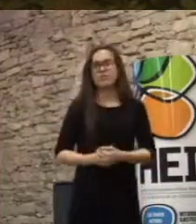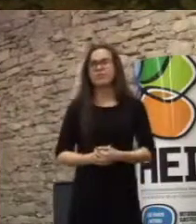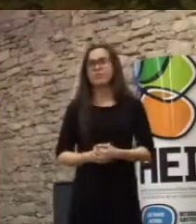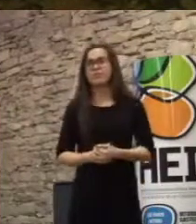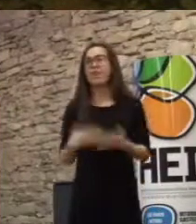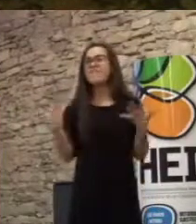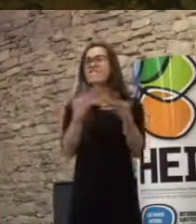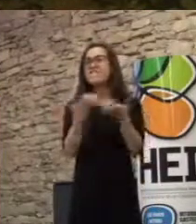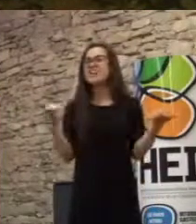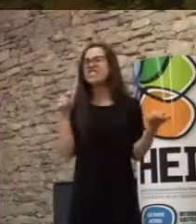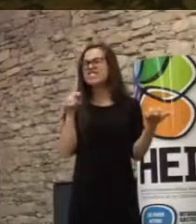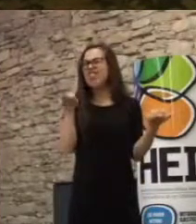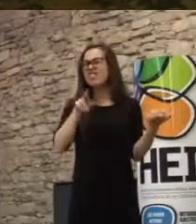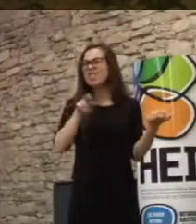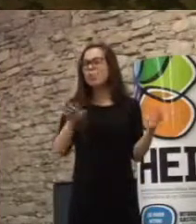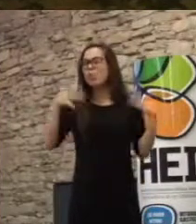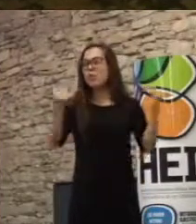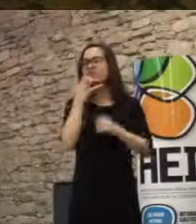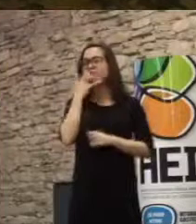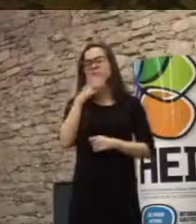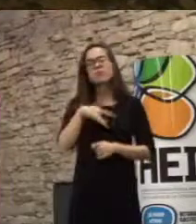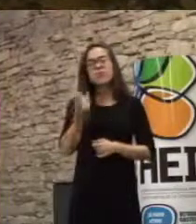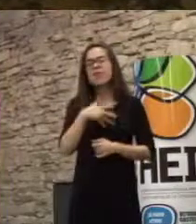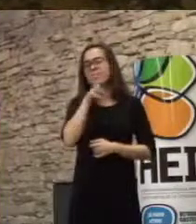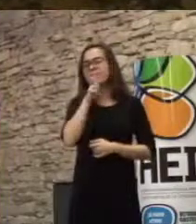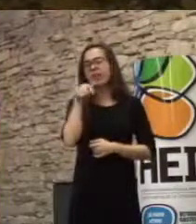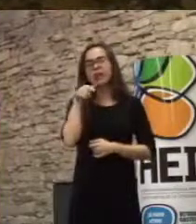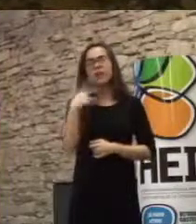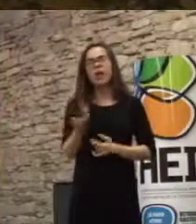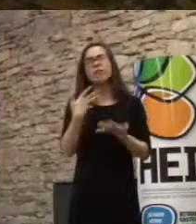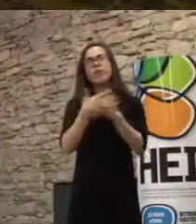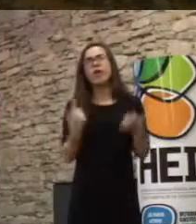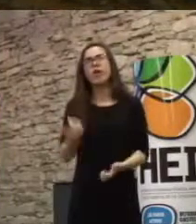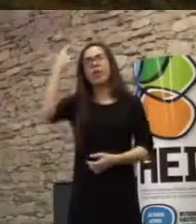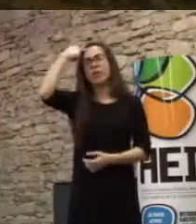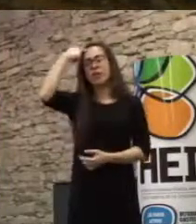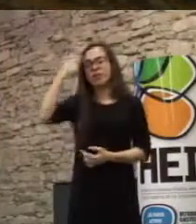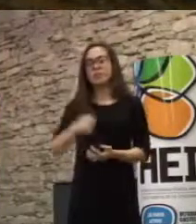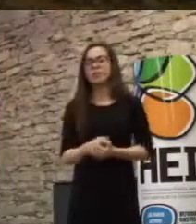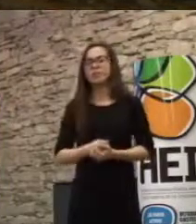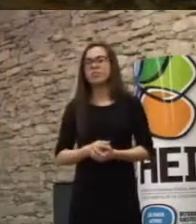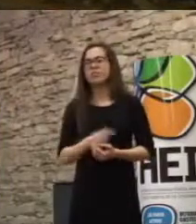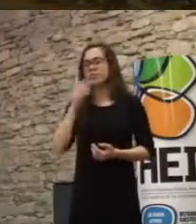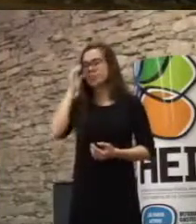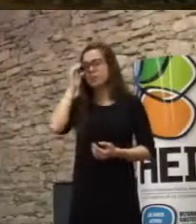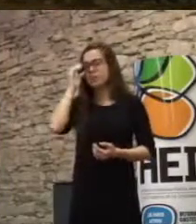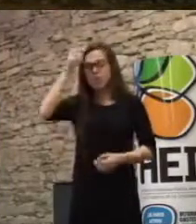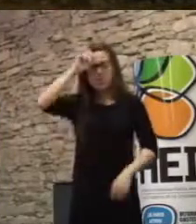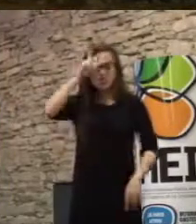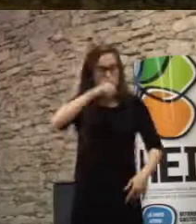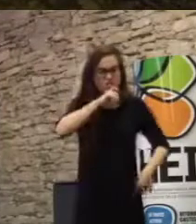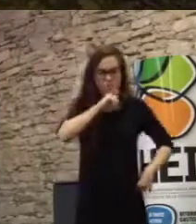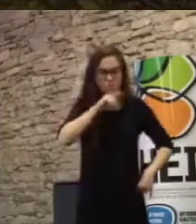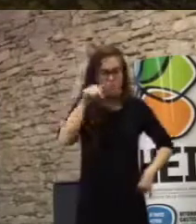cuando está saliendo mal todo ha ido fatal entonces dices no sé cómo no sé de qué manera pero